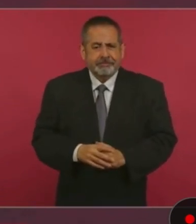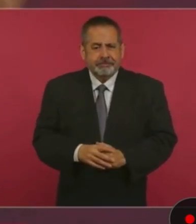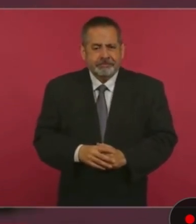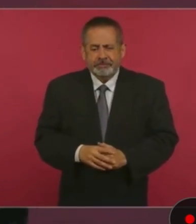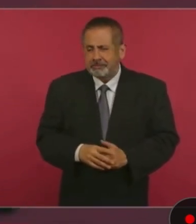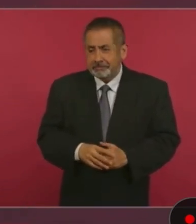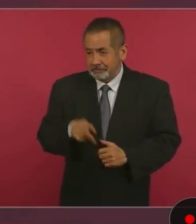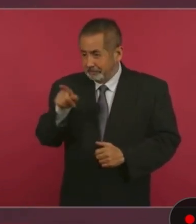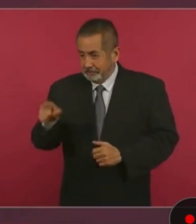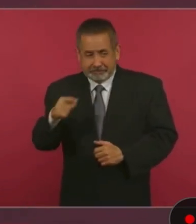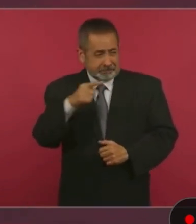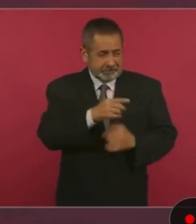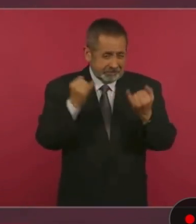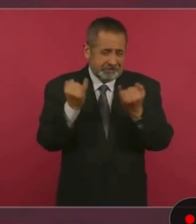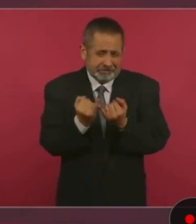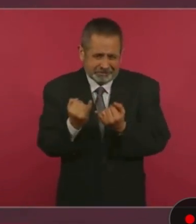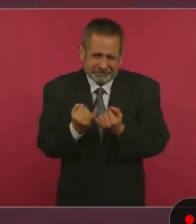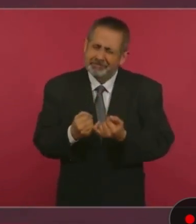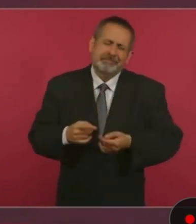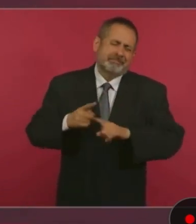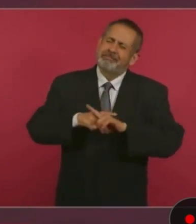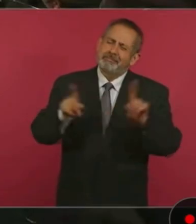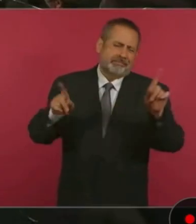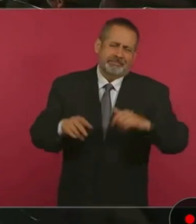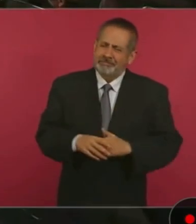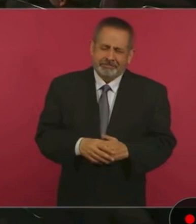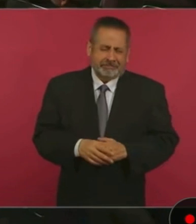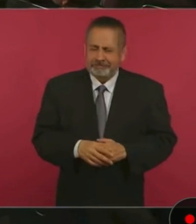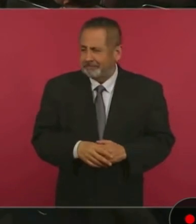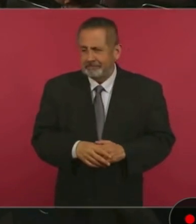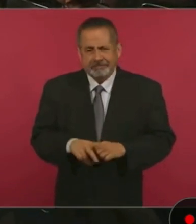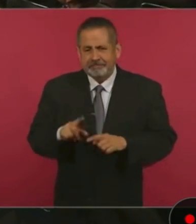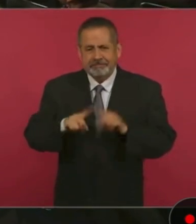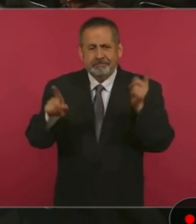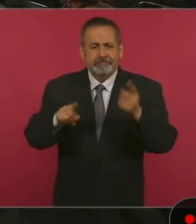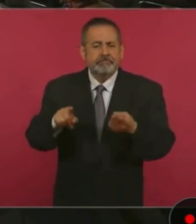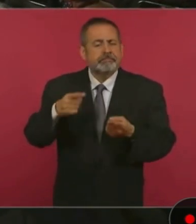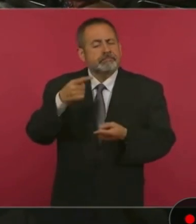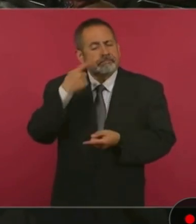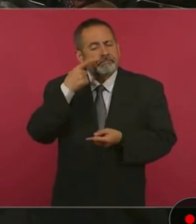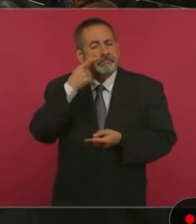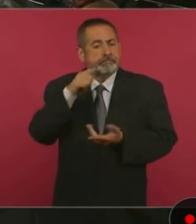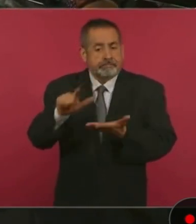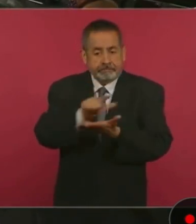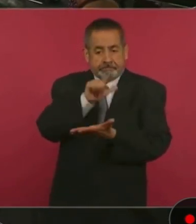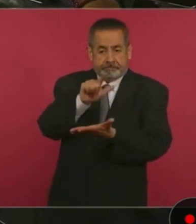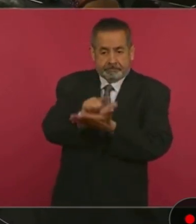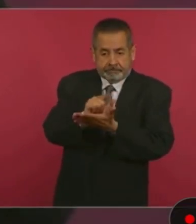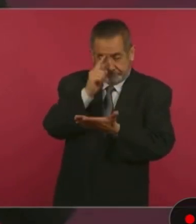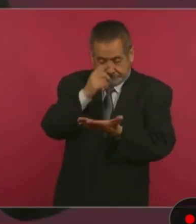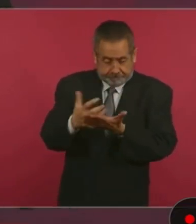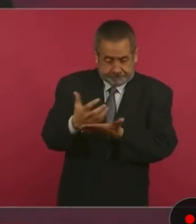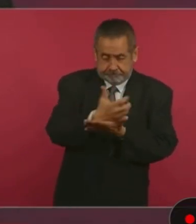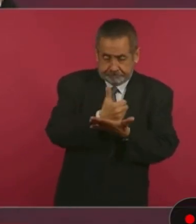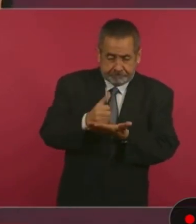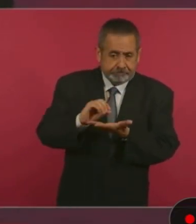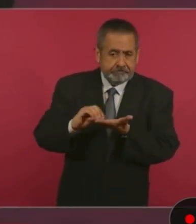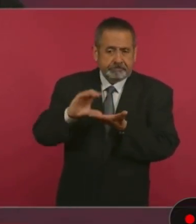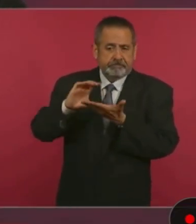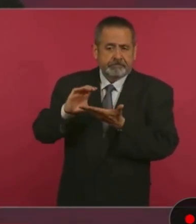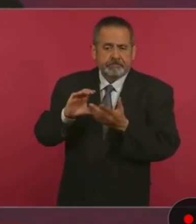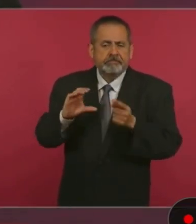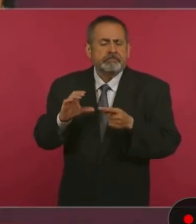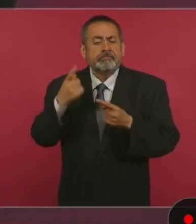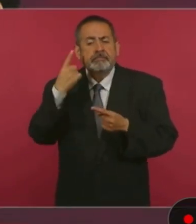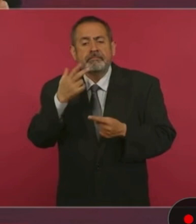¿Cómo va a ser lo mismo que se apruebe en la Ley de Ingresos un recurso que se